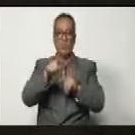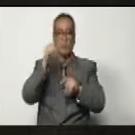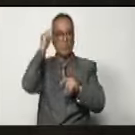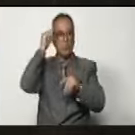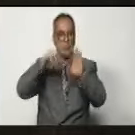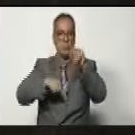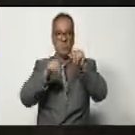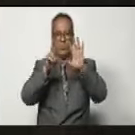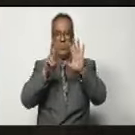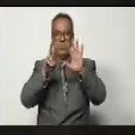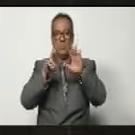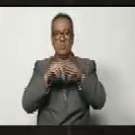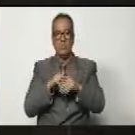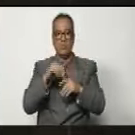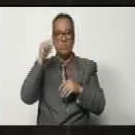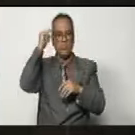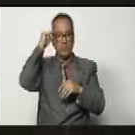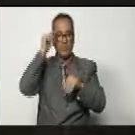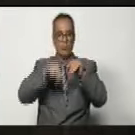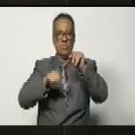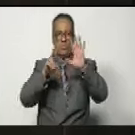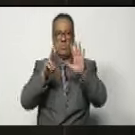día 17